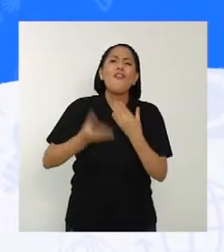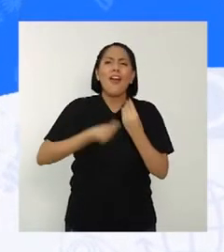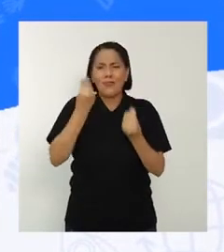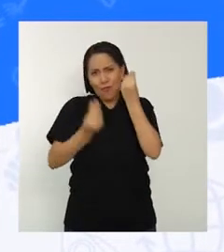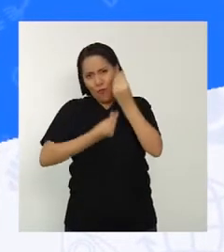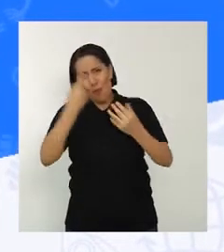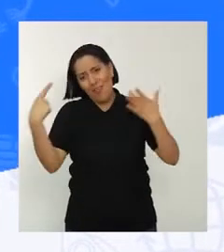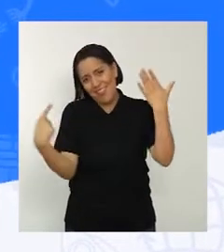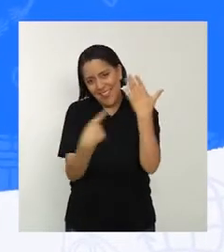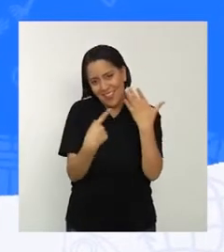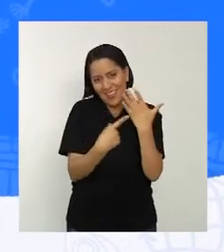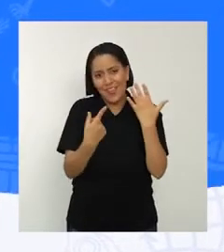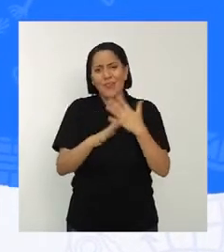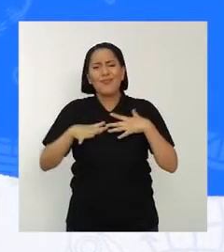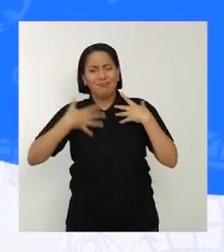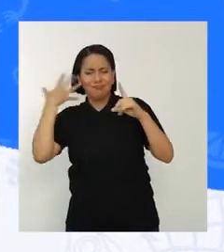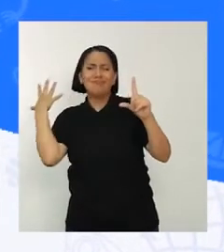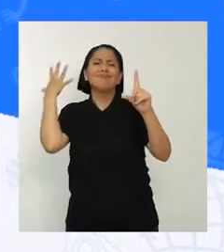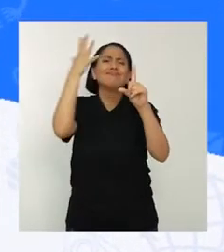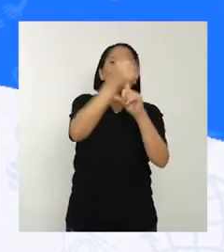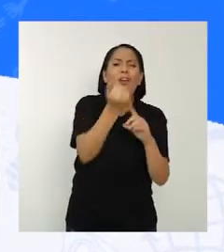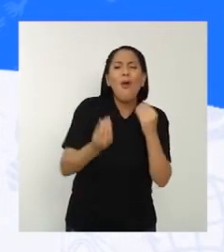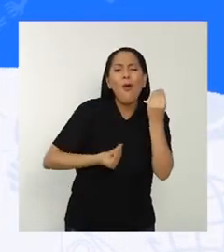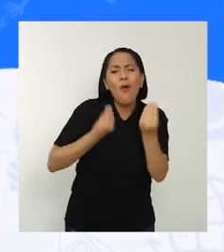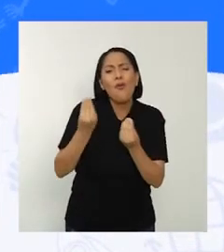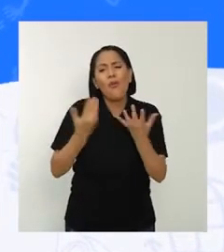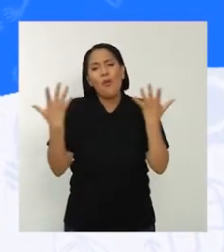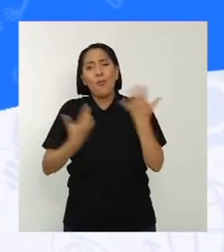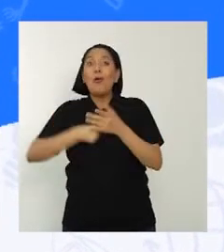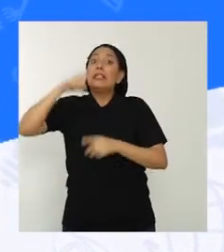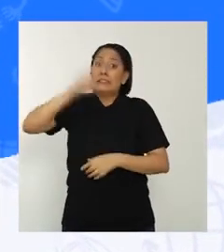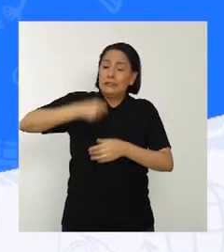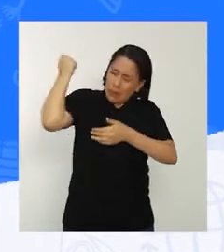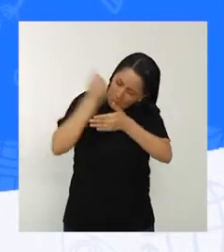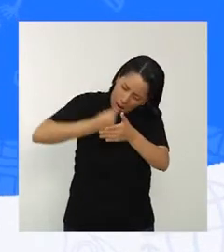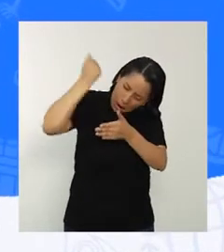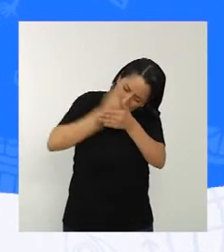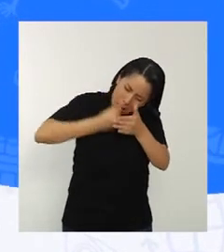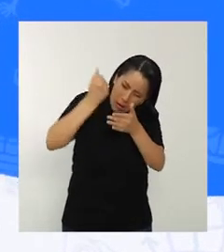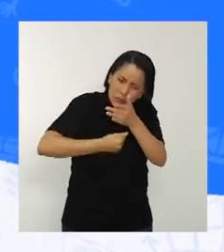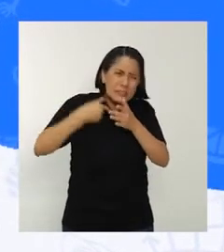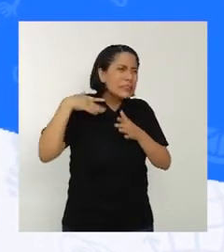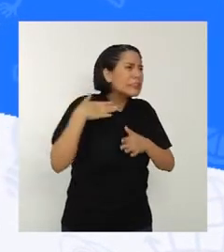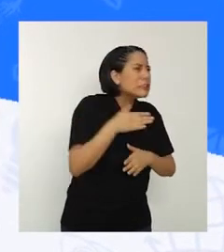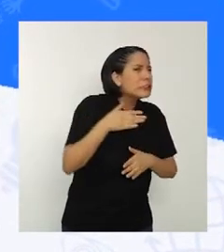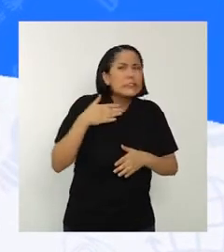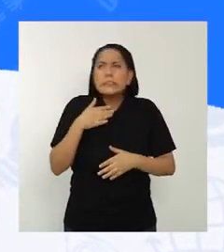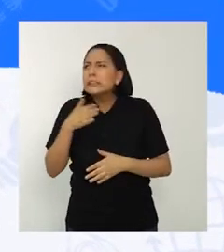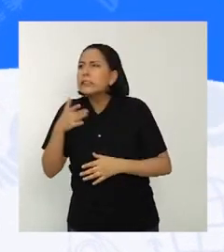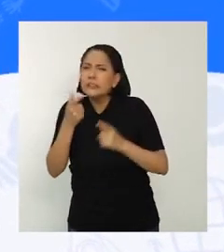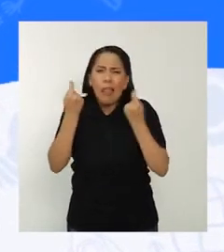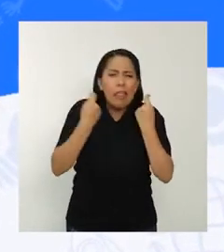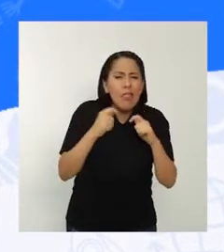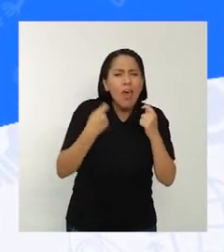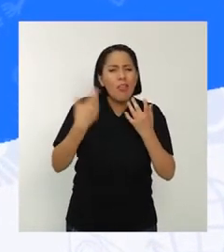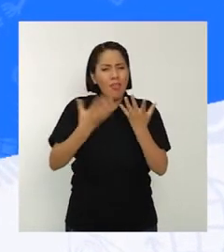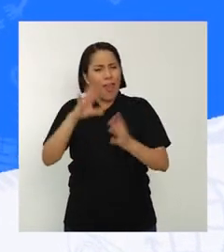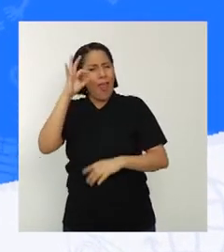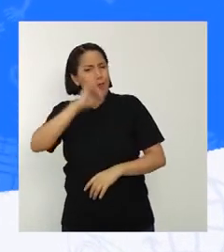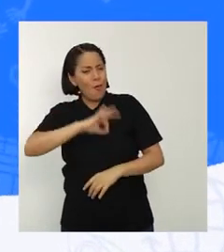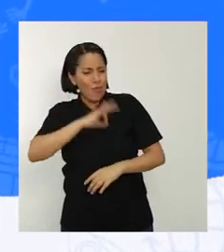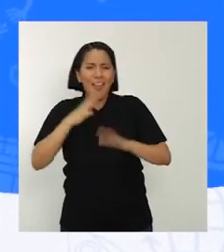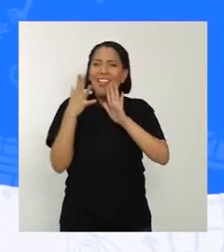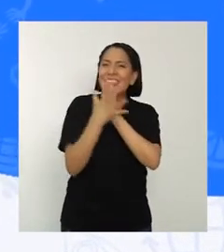más fácil gracias a la tecnología. Lograrlo es sobre todo una cuestión de perseverancia. Hay que tocar puertas y aprovechar